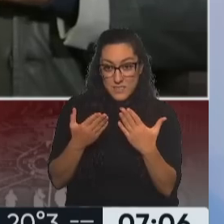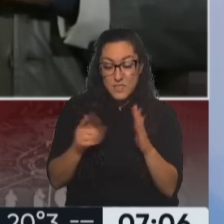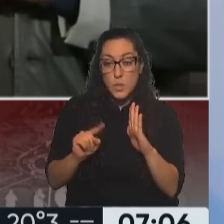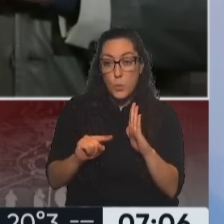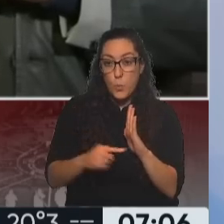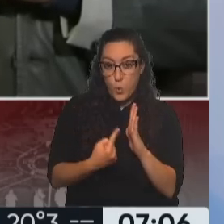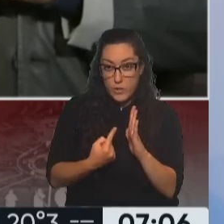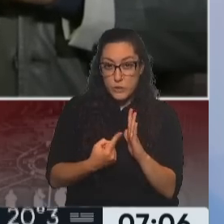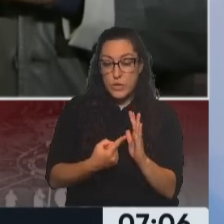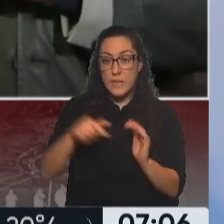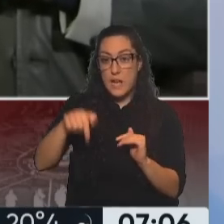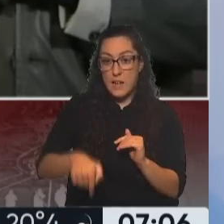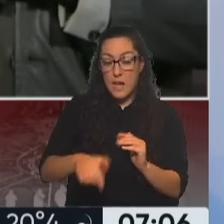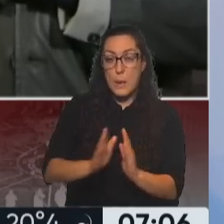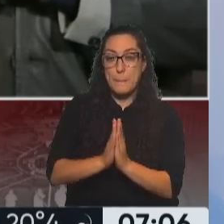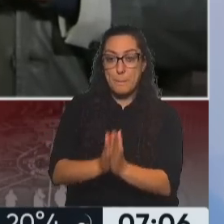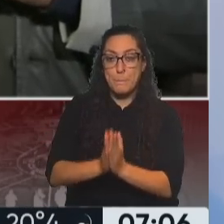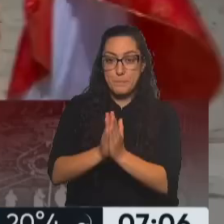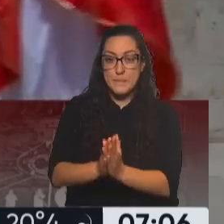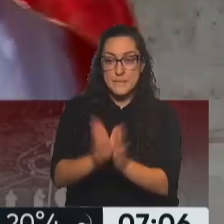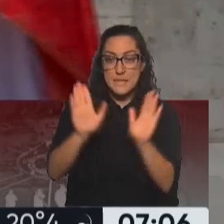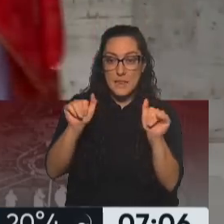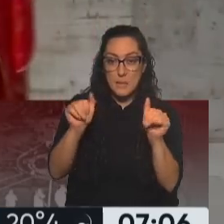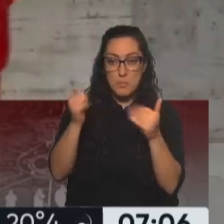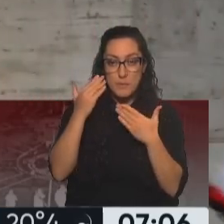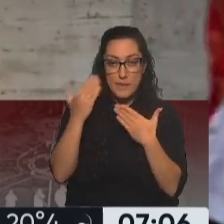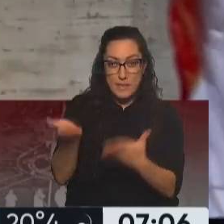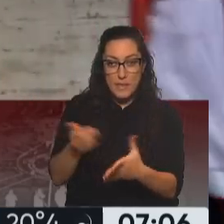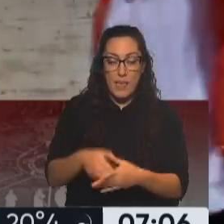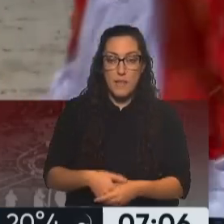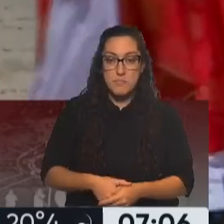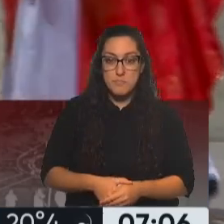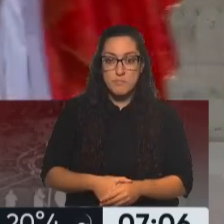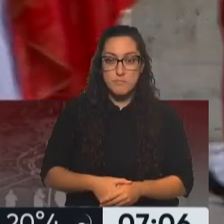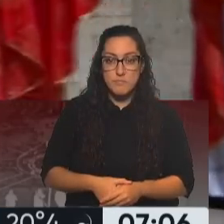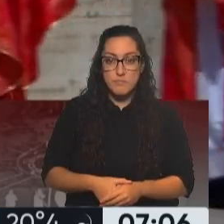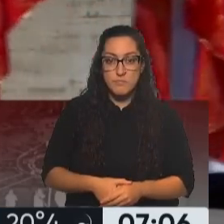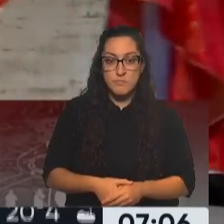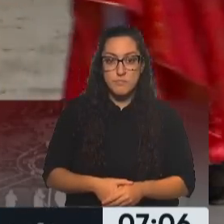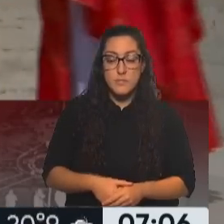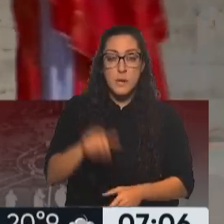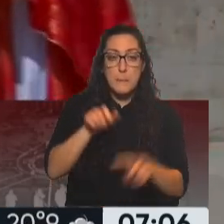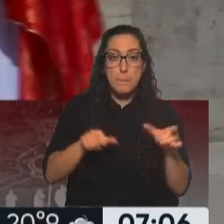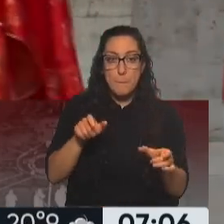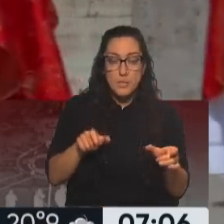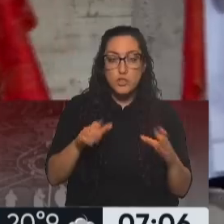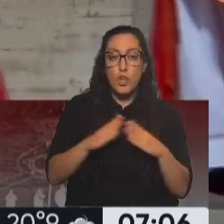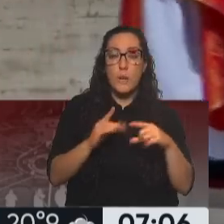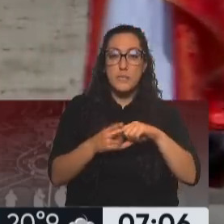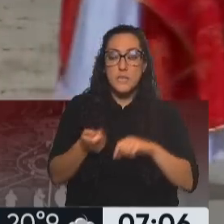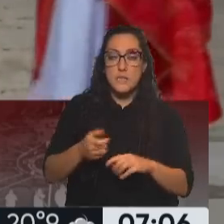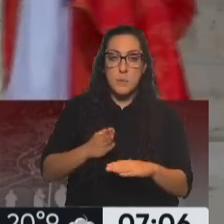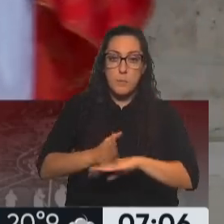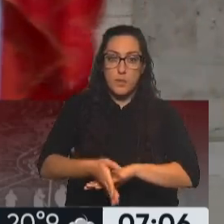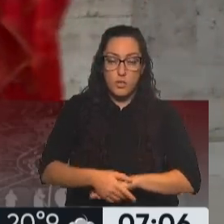Aires donde se va a realizar esta misa de despedida al Papa Francisco, mientras vemos a quienes, Tito, que están reingresando a la Basílica de San Pedro. Los